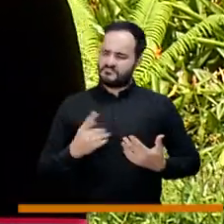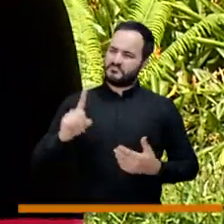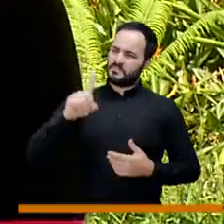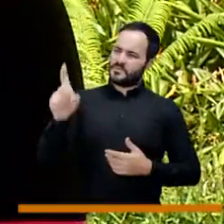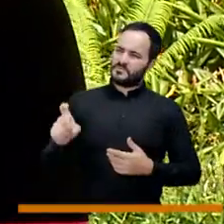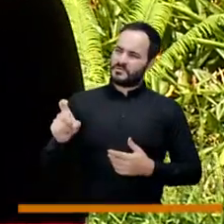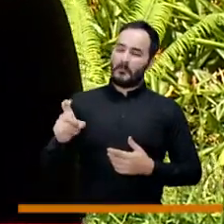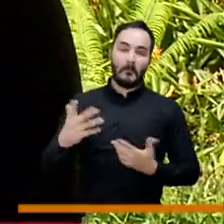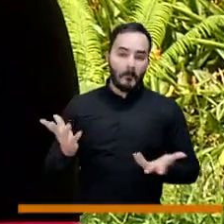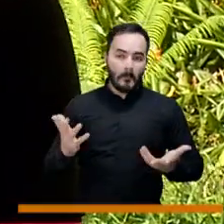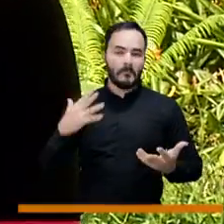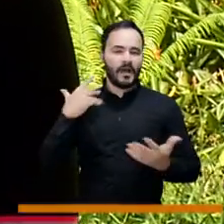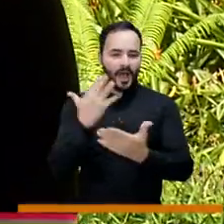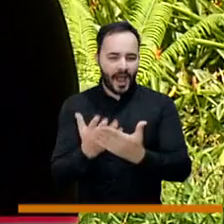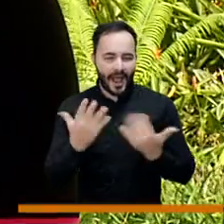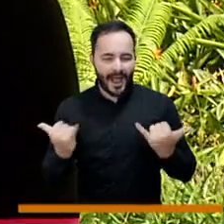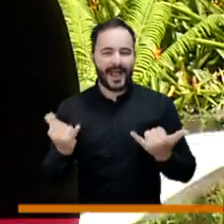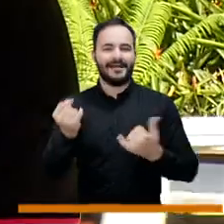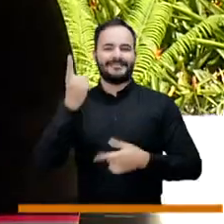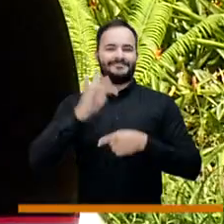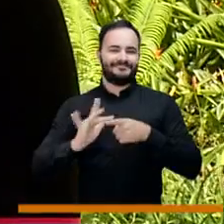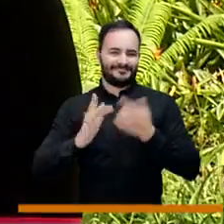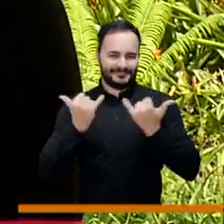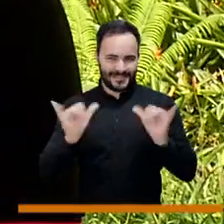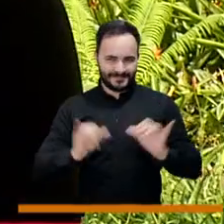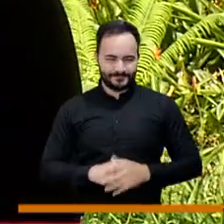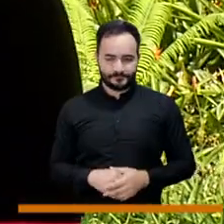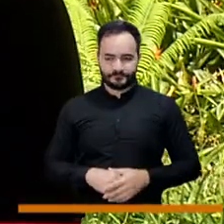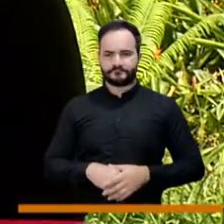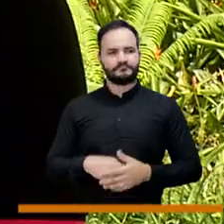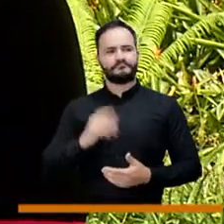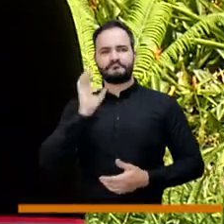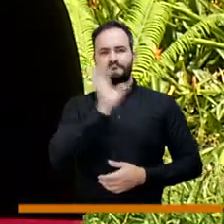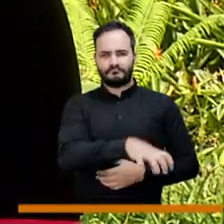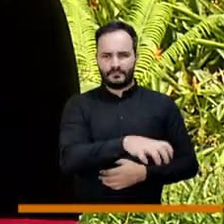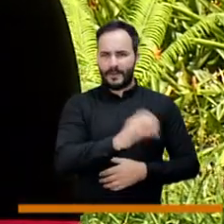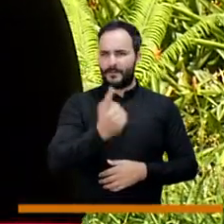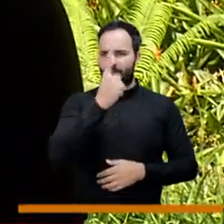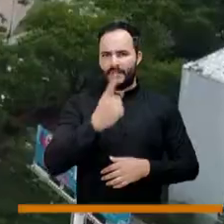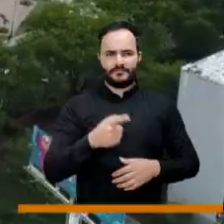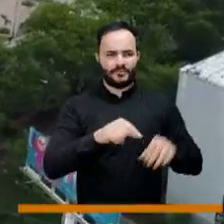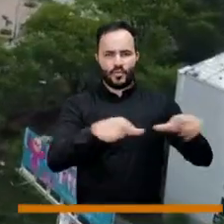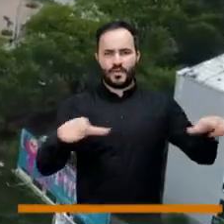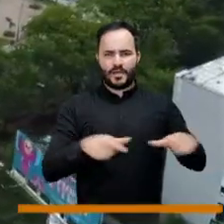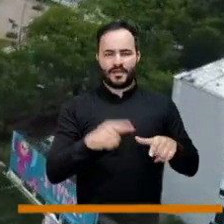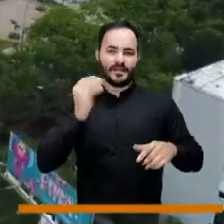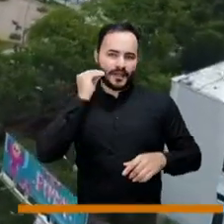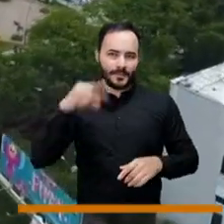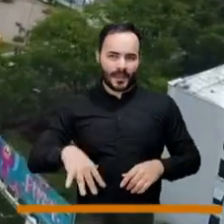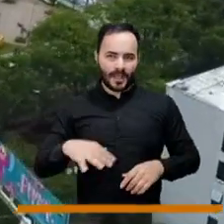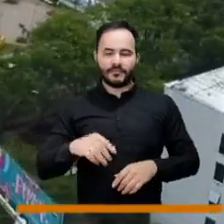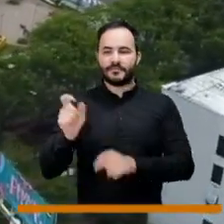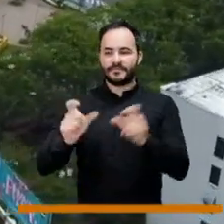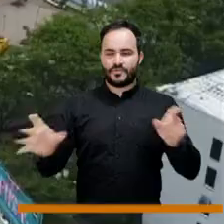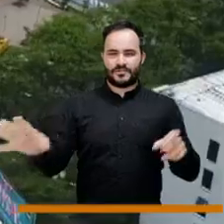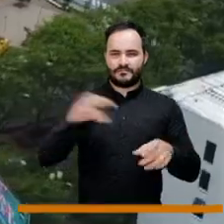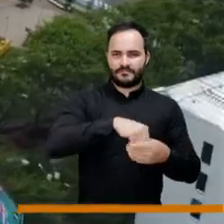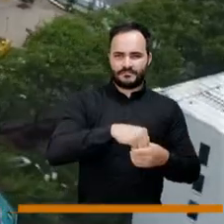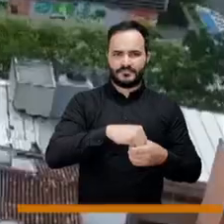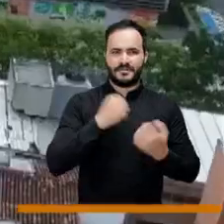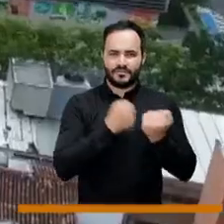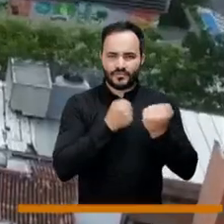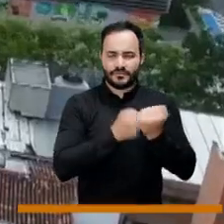entiendo la gran diferencia. Bueno, empezamos con nuestro primer punto de venta en el municipio de Envigado con